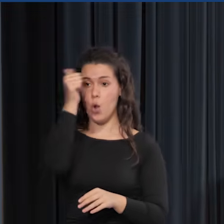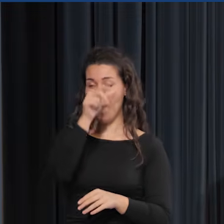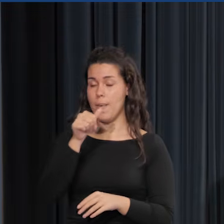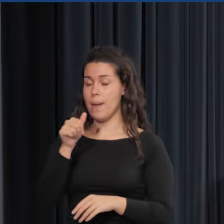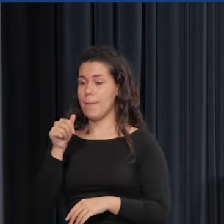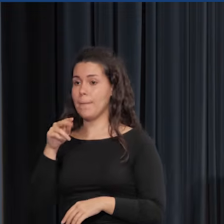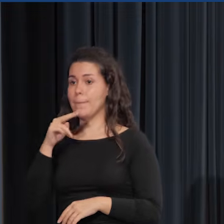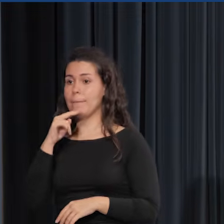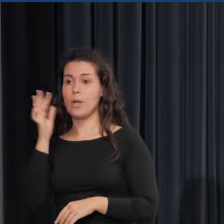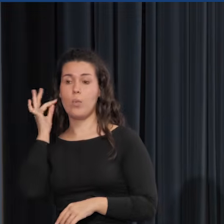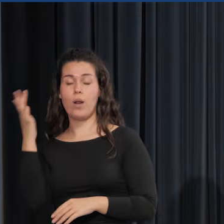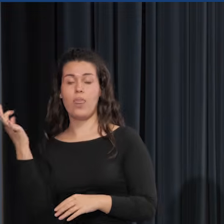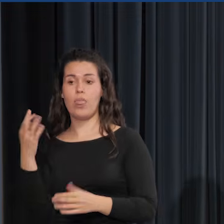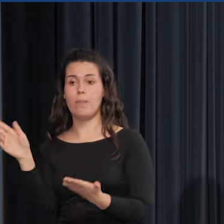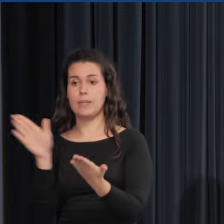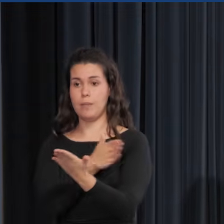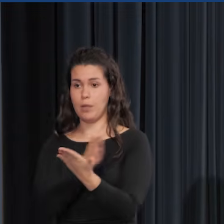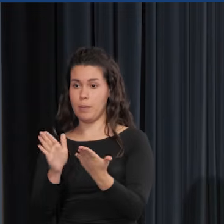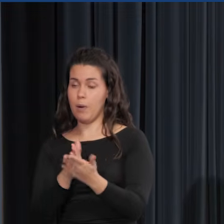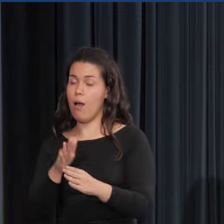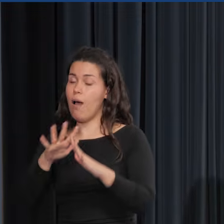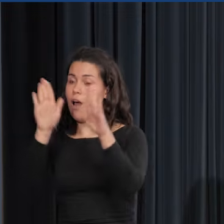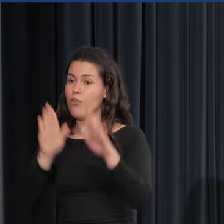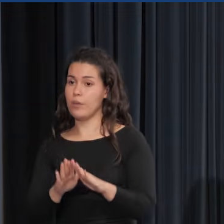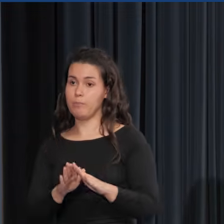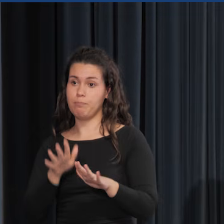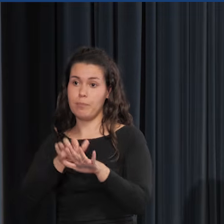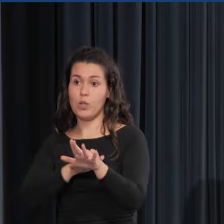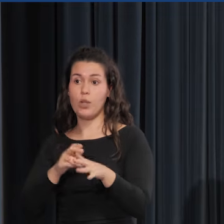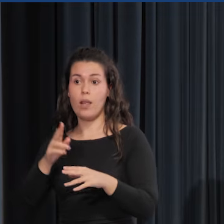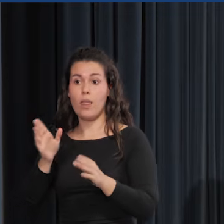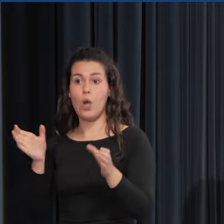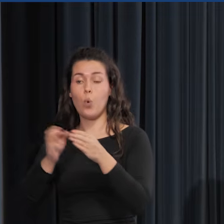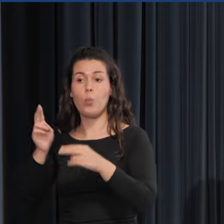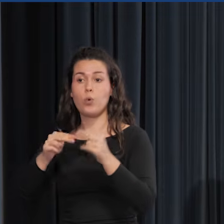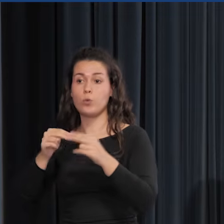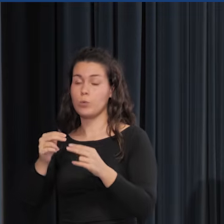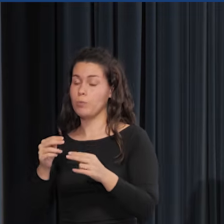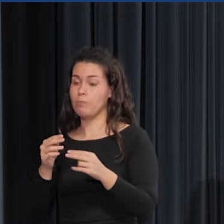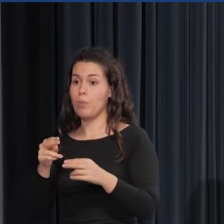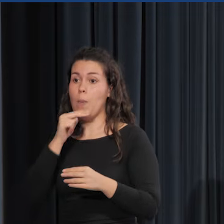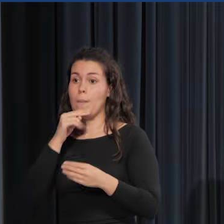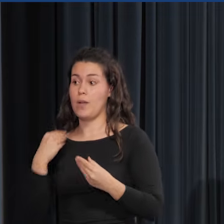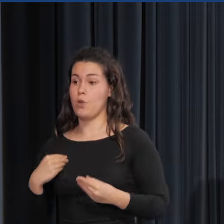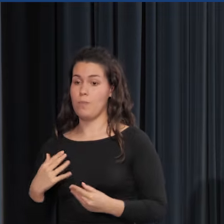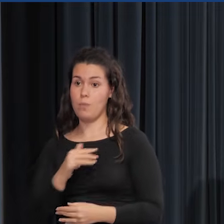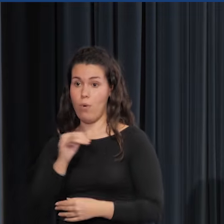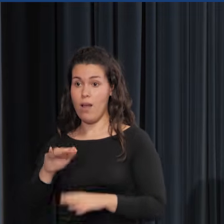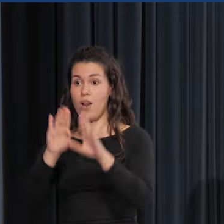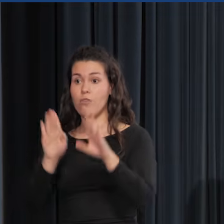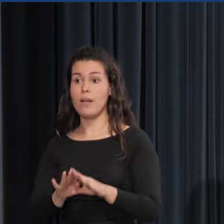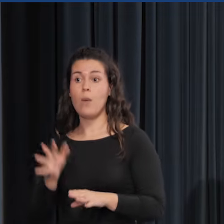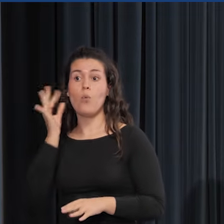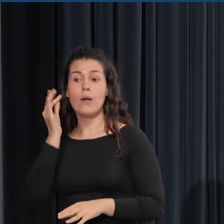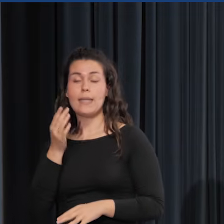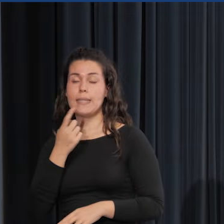prescinden de ellos y entonces esto que puede parecer una tontería lleva a que las mujeres evitan beber agua durante la jornada y por lo